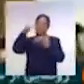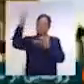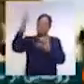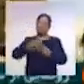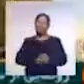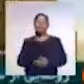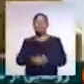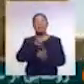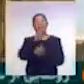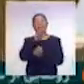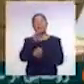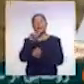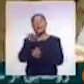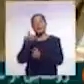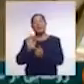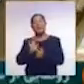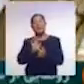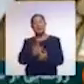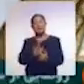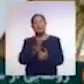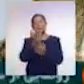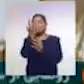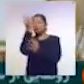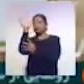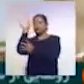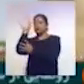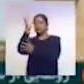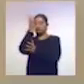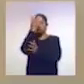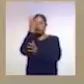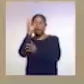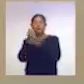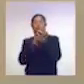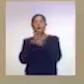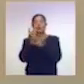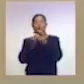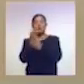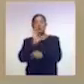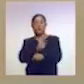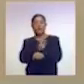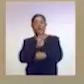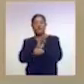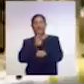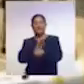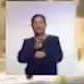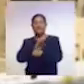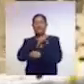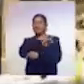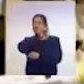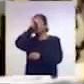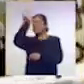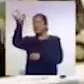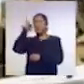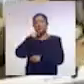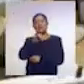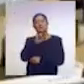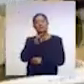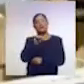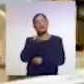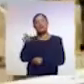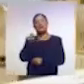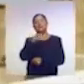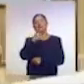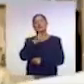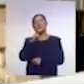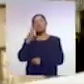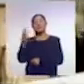Irán exhibió el jueves su nuevo sistema de defensa antiaérea. Según funcionarios iraníes, el Babar 373 tiene un